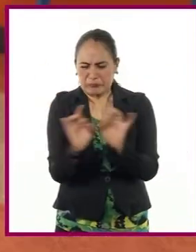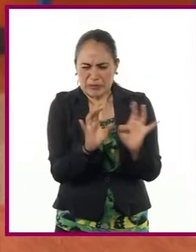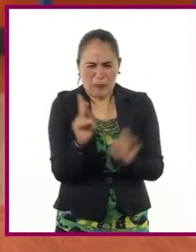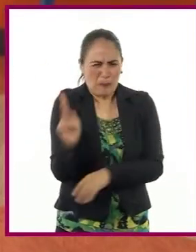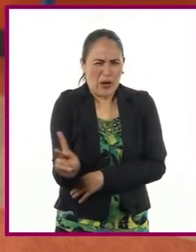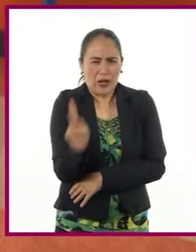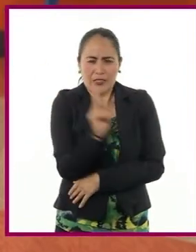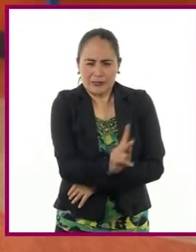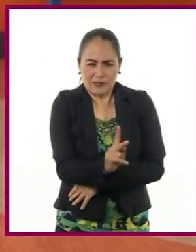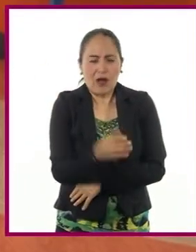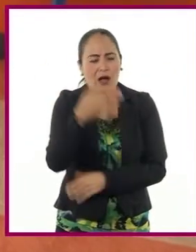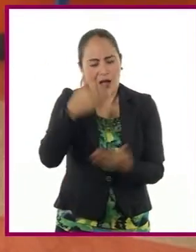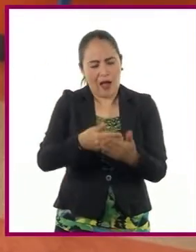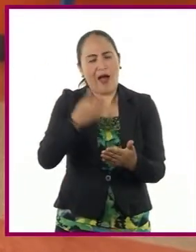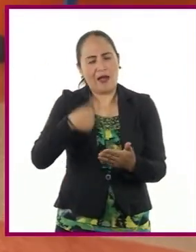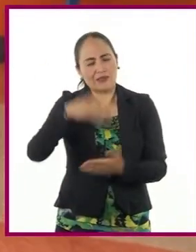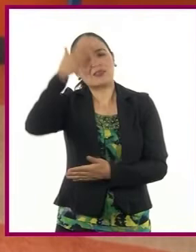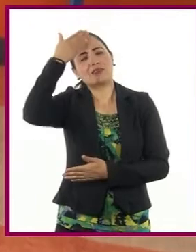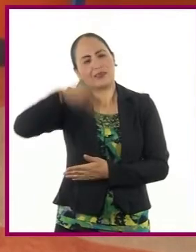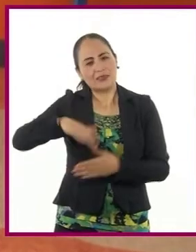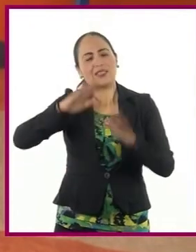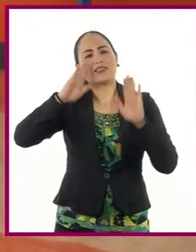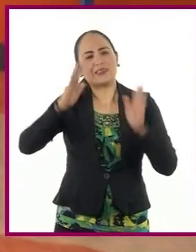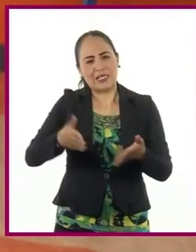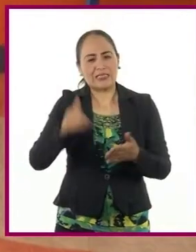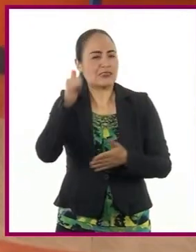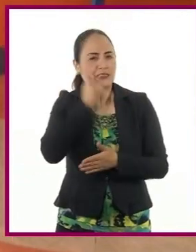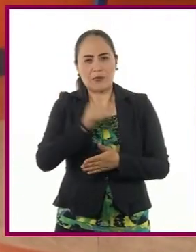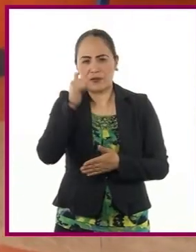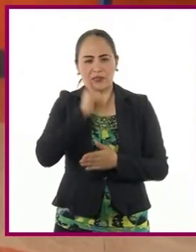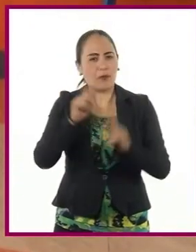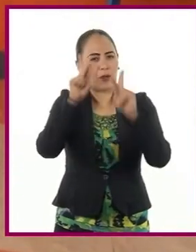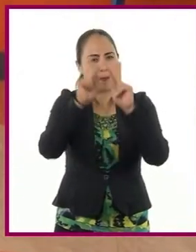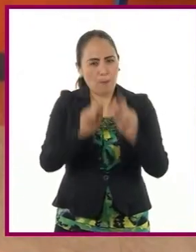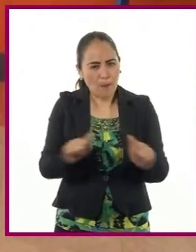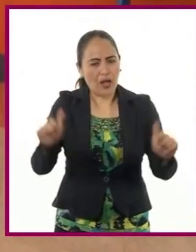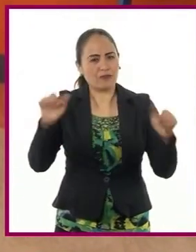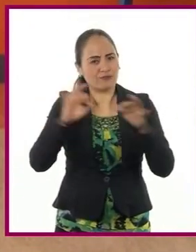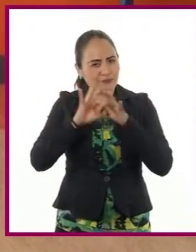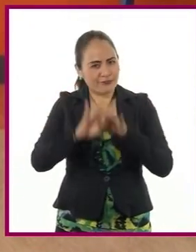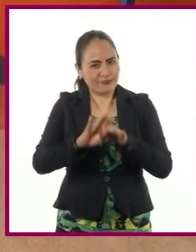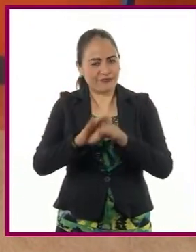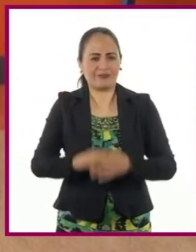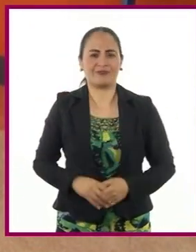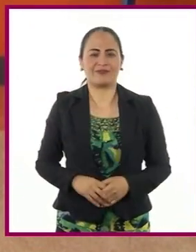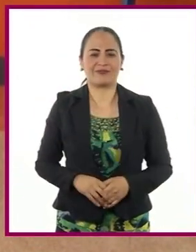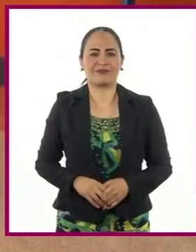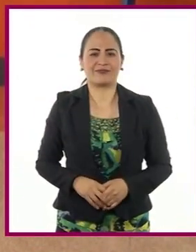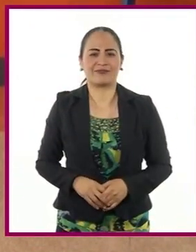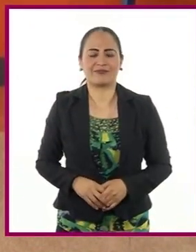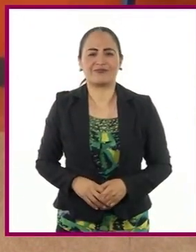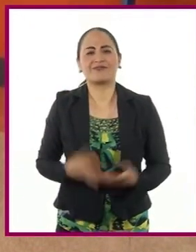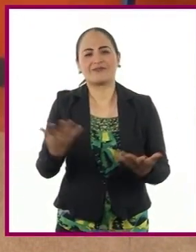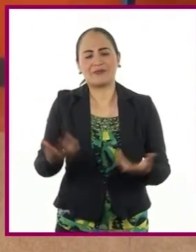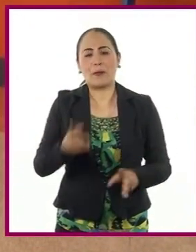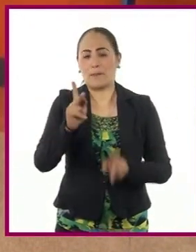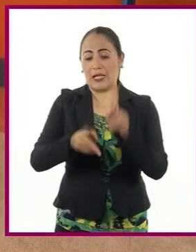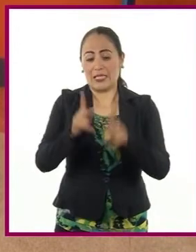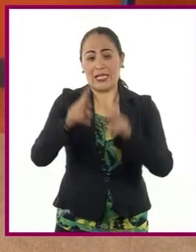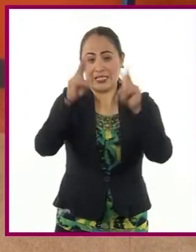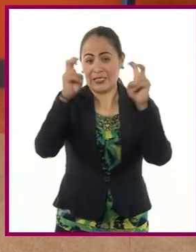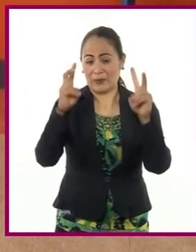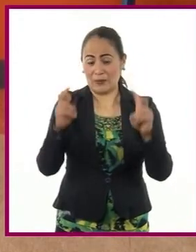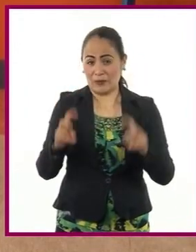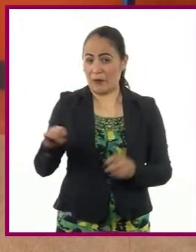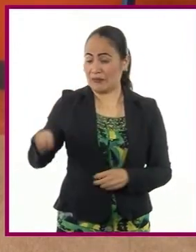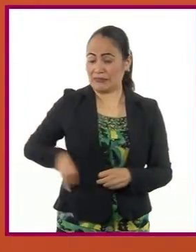cómo actuar y que siempre hay una forma pacífica de resolver las cosas. Ha sido muy interesante conversar sobre estos temas.